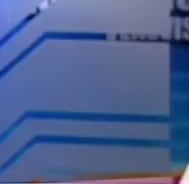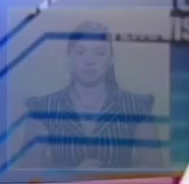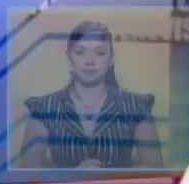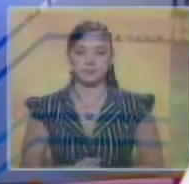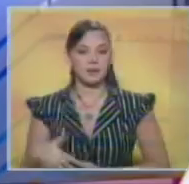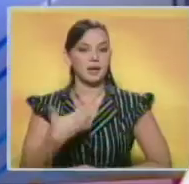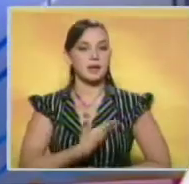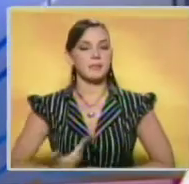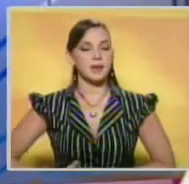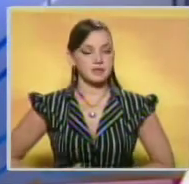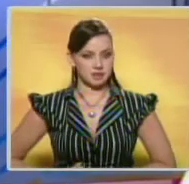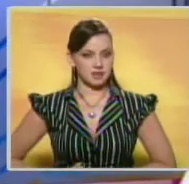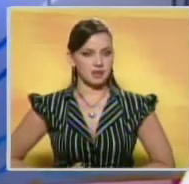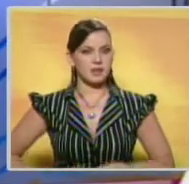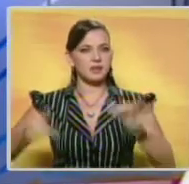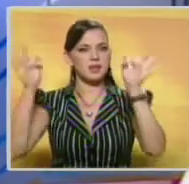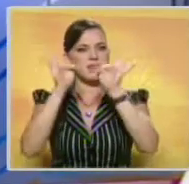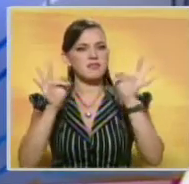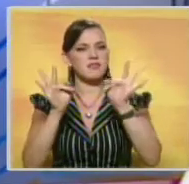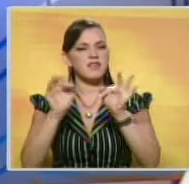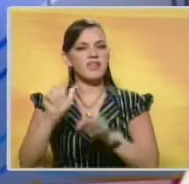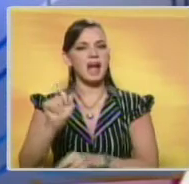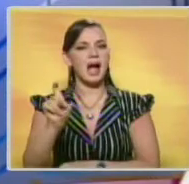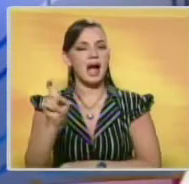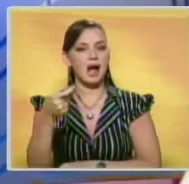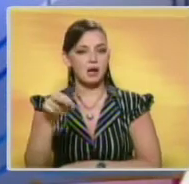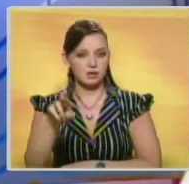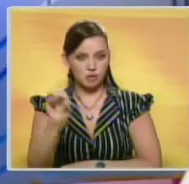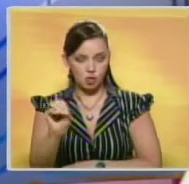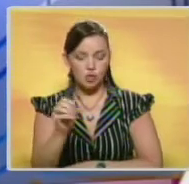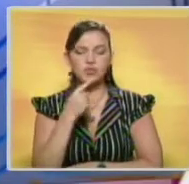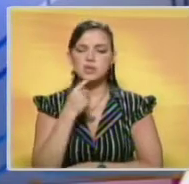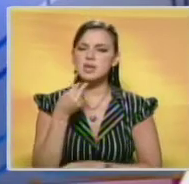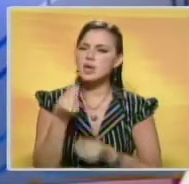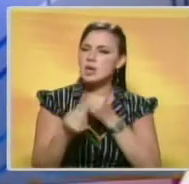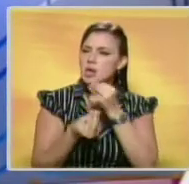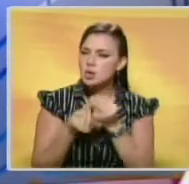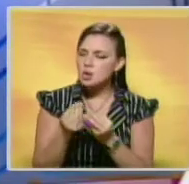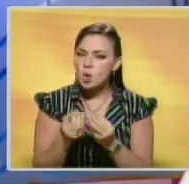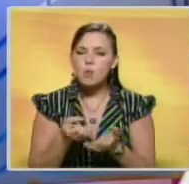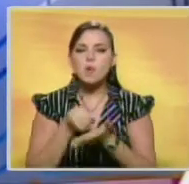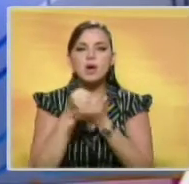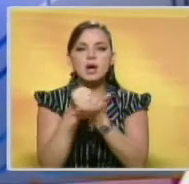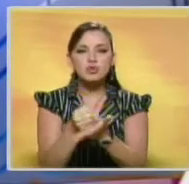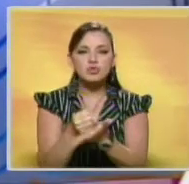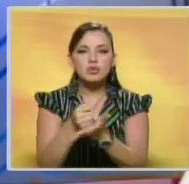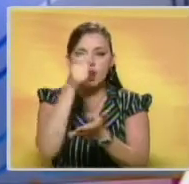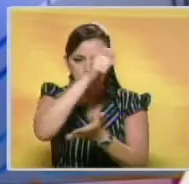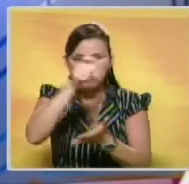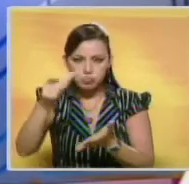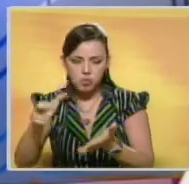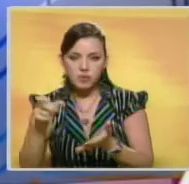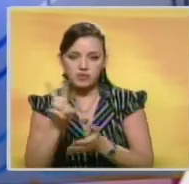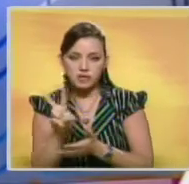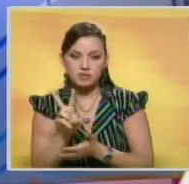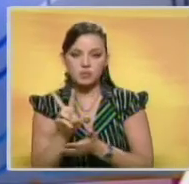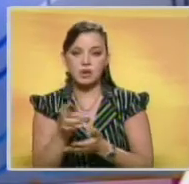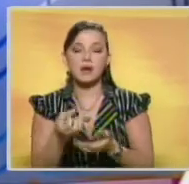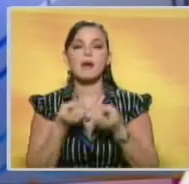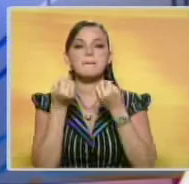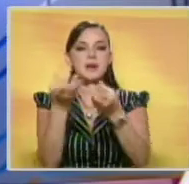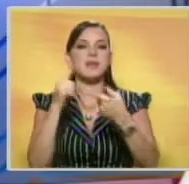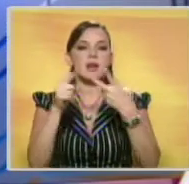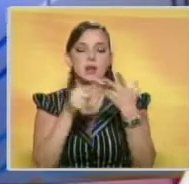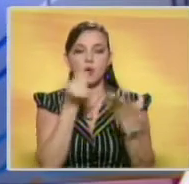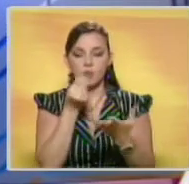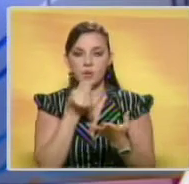El presidente de Fedeagro, Antonio Pestana, aseguró que el único camino para lograr el abastecimiento en el país es la producción nacional. Informó que